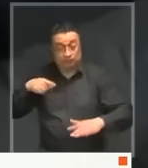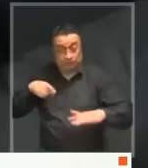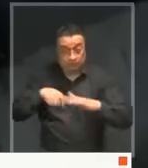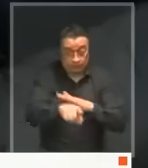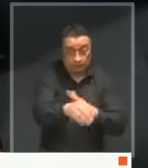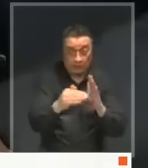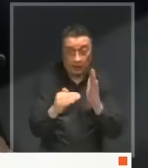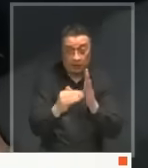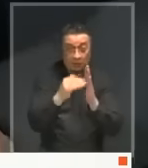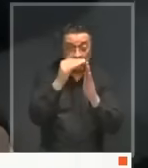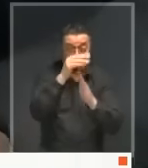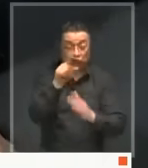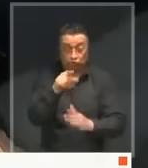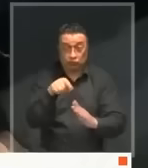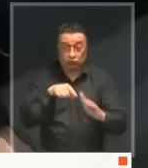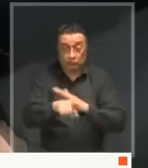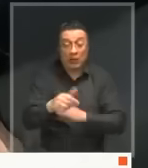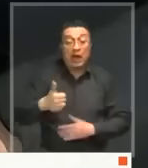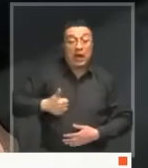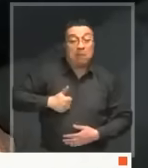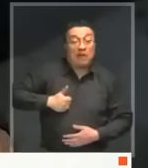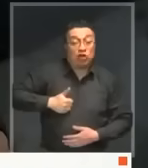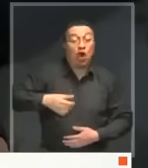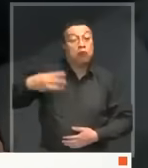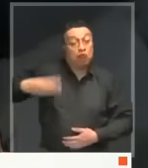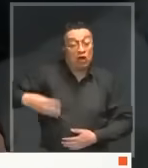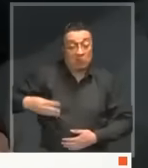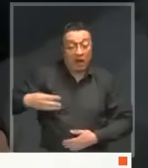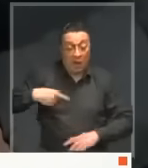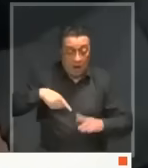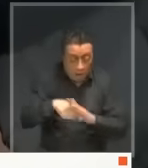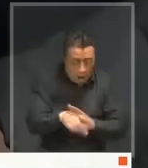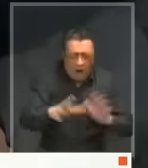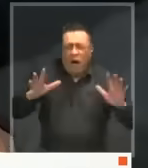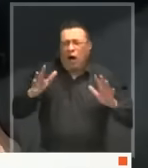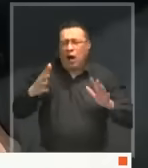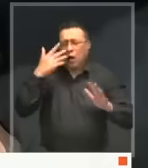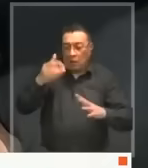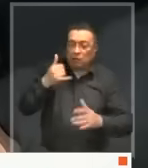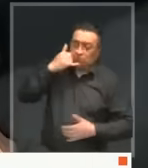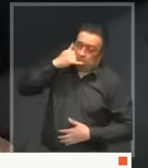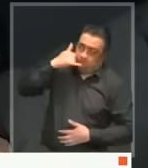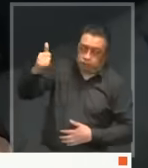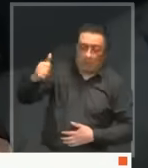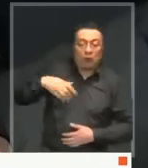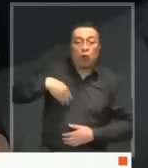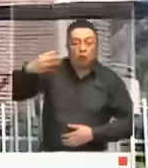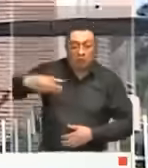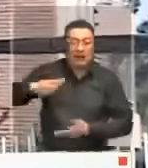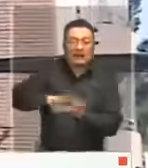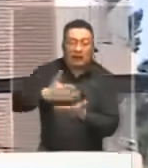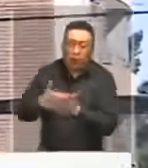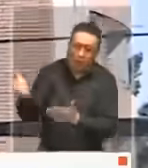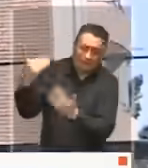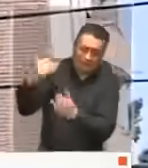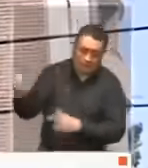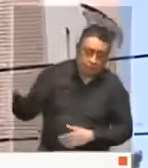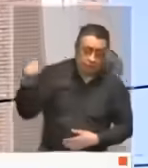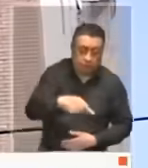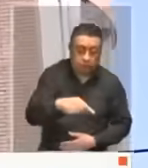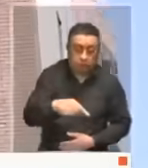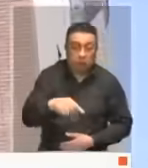a nuestra espalda, los inspectores municipales también activan el protocolo de llamar a los funcionarios municipales de salud. De ahí en